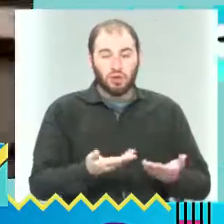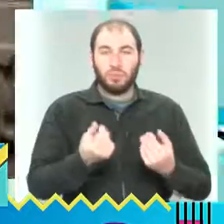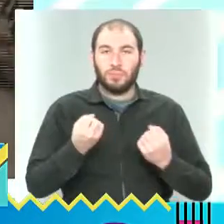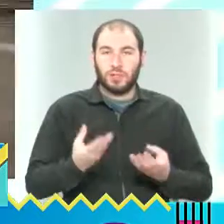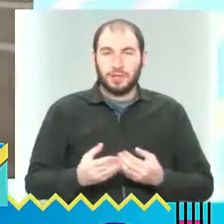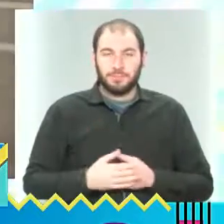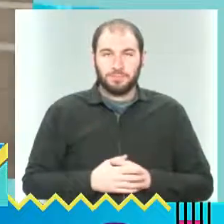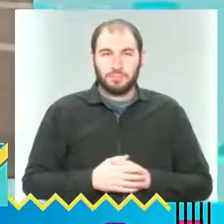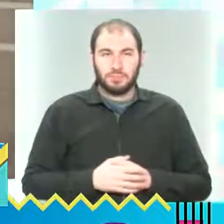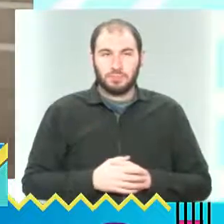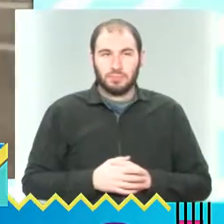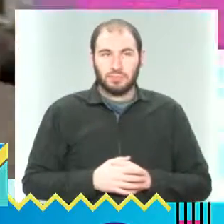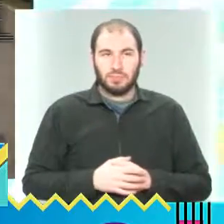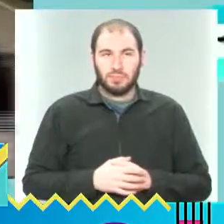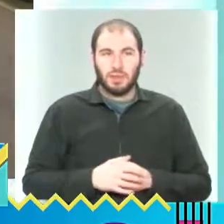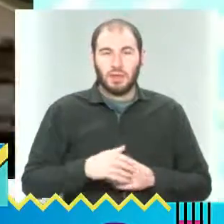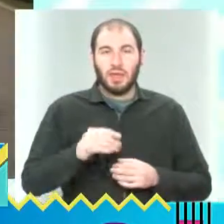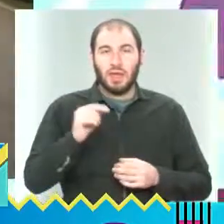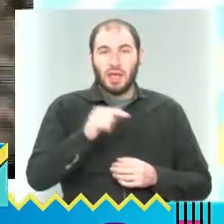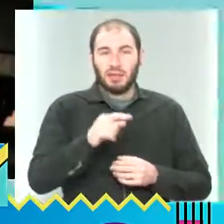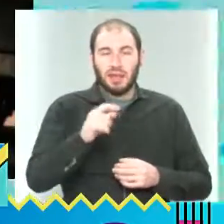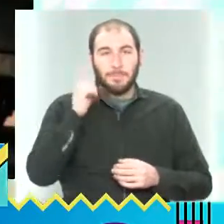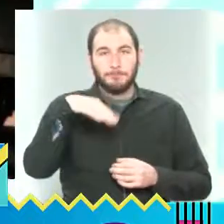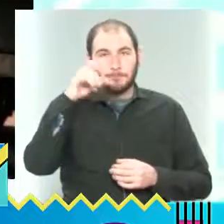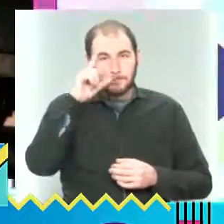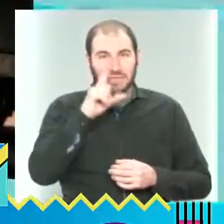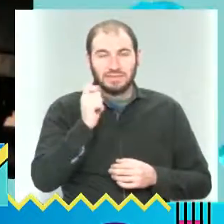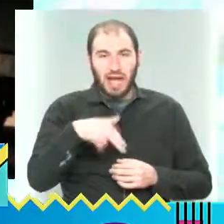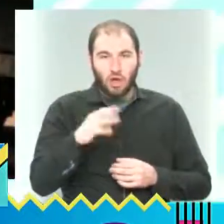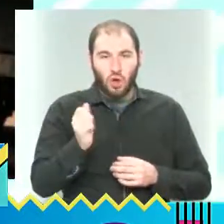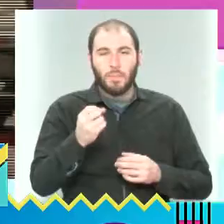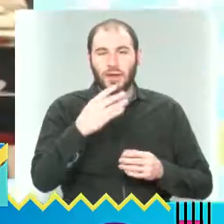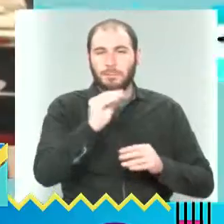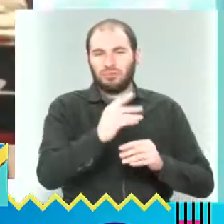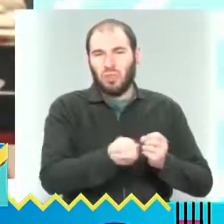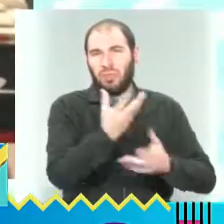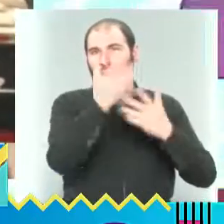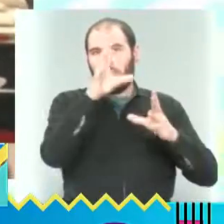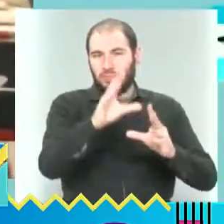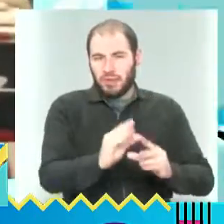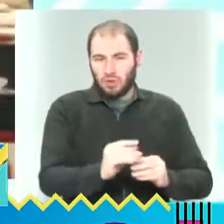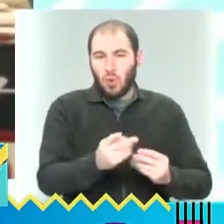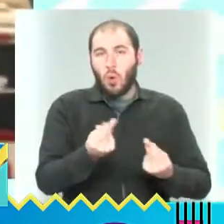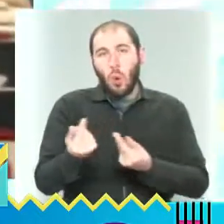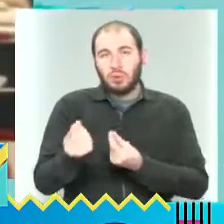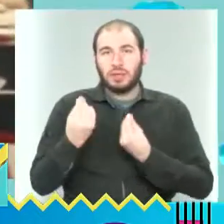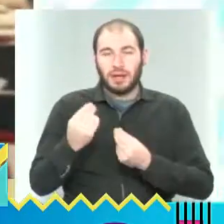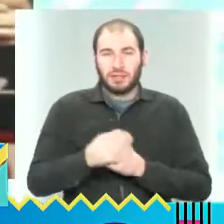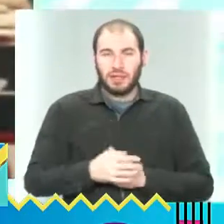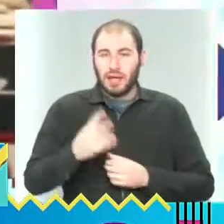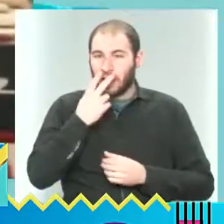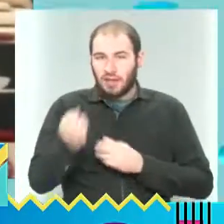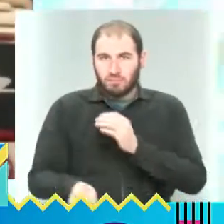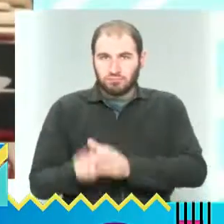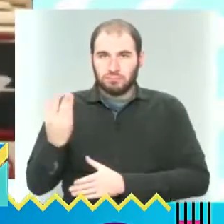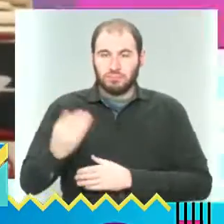porque reducís la emisión de metano por efecto de la descomposición de la basura y lo aprovechás para generar